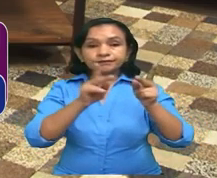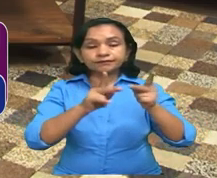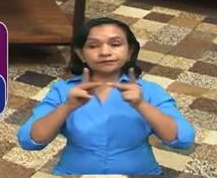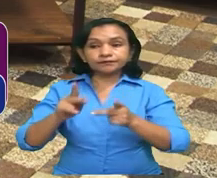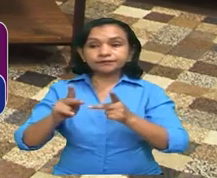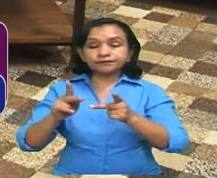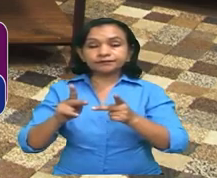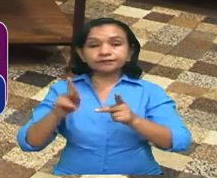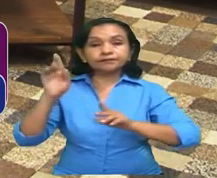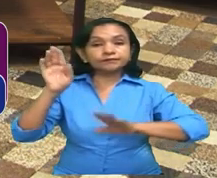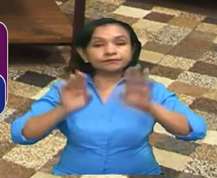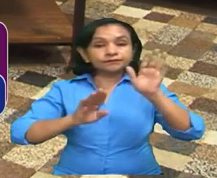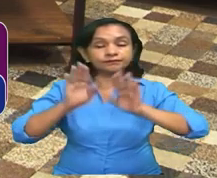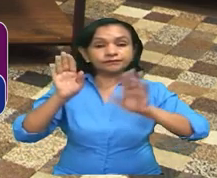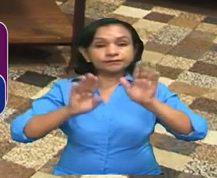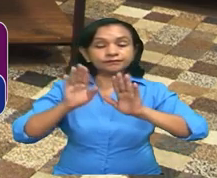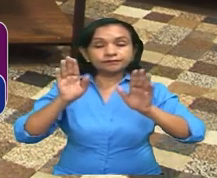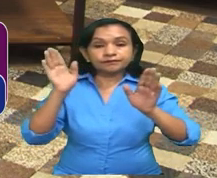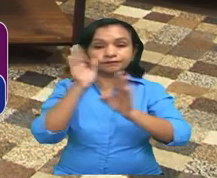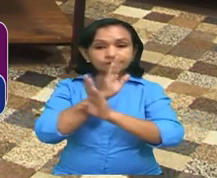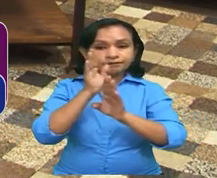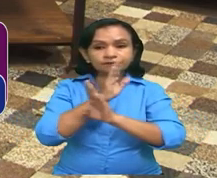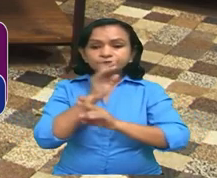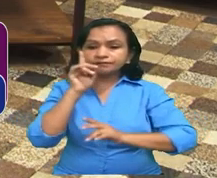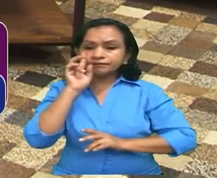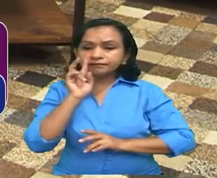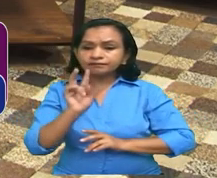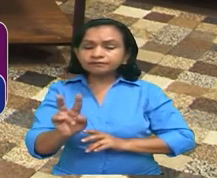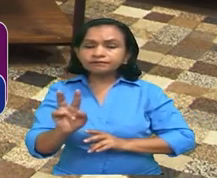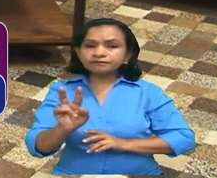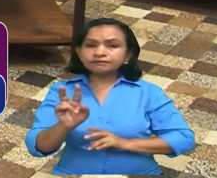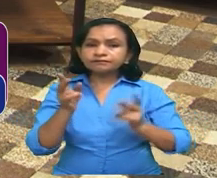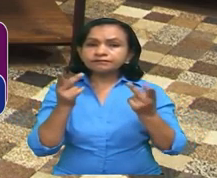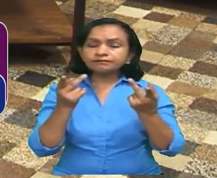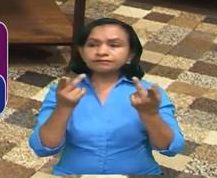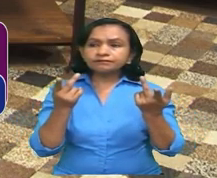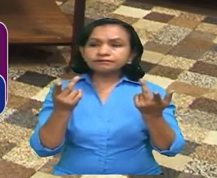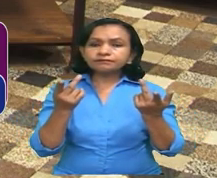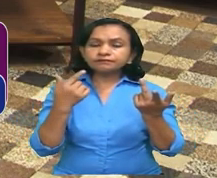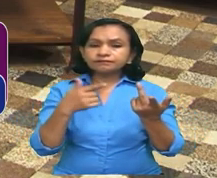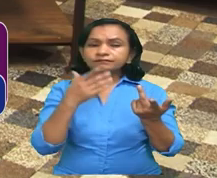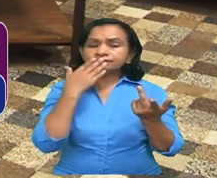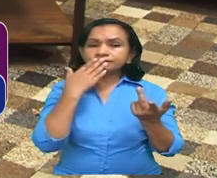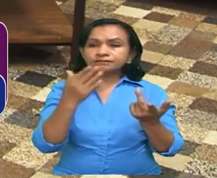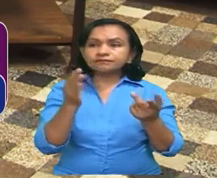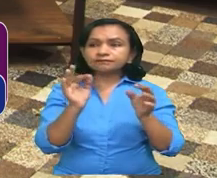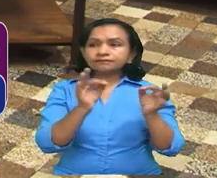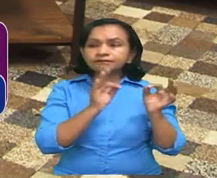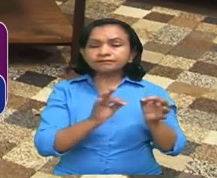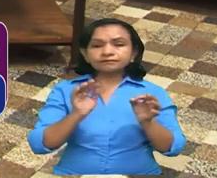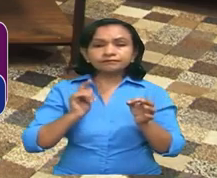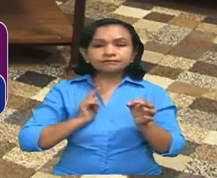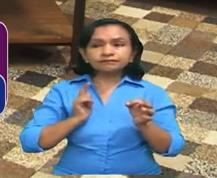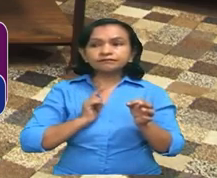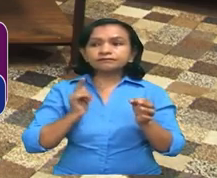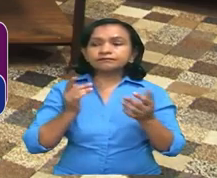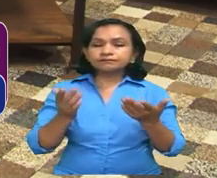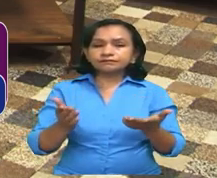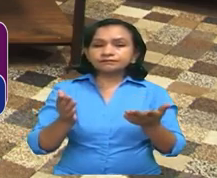y ayudar a combatir la estacionalidad del turismo. Entonces, creo que ha sido muy ventajoso para nuestros